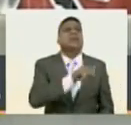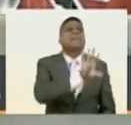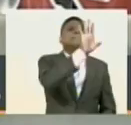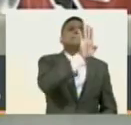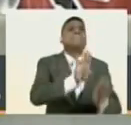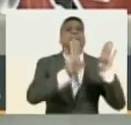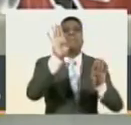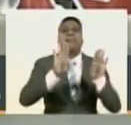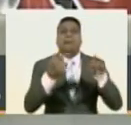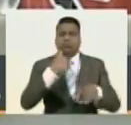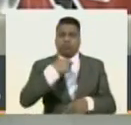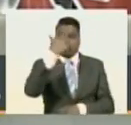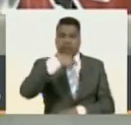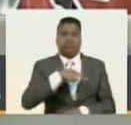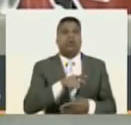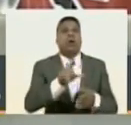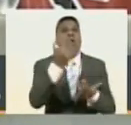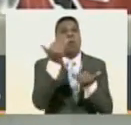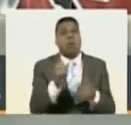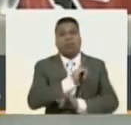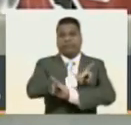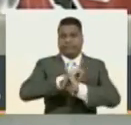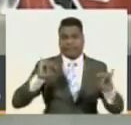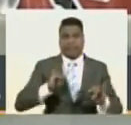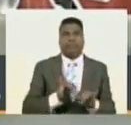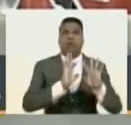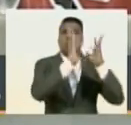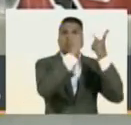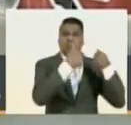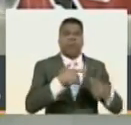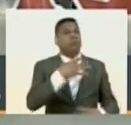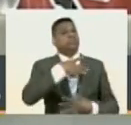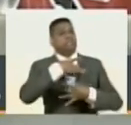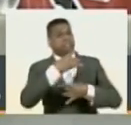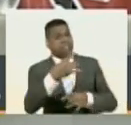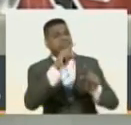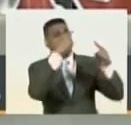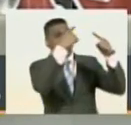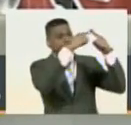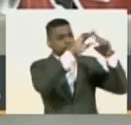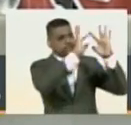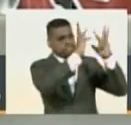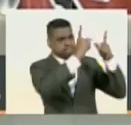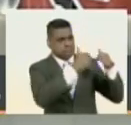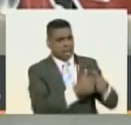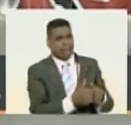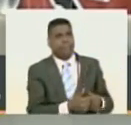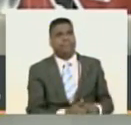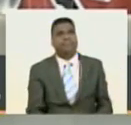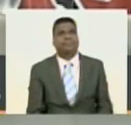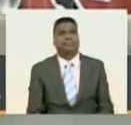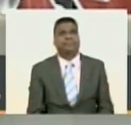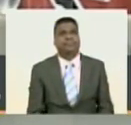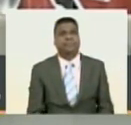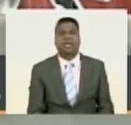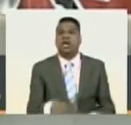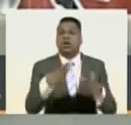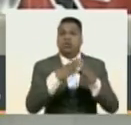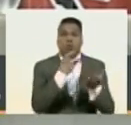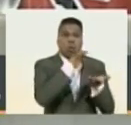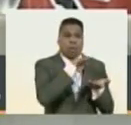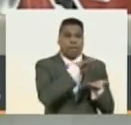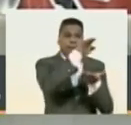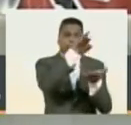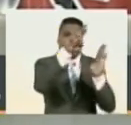unas fechas que han sido, unos números que han sido muy interesantes. Recibimos presentadas con recaudos en las